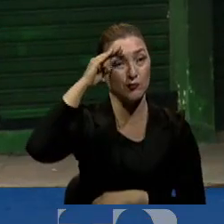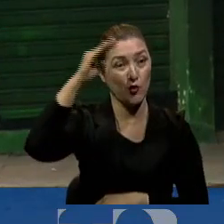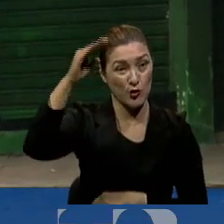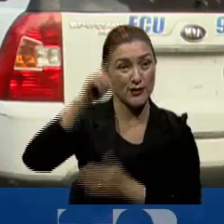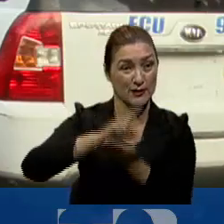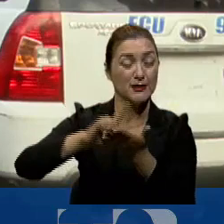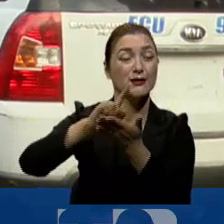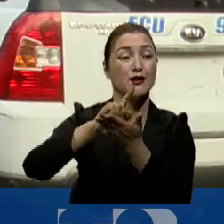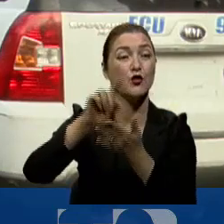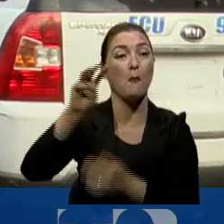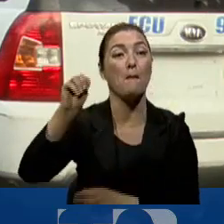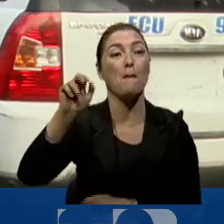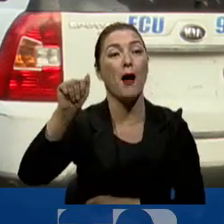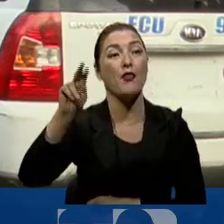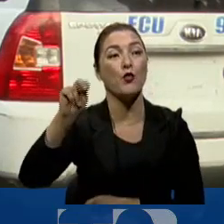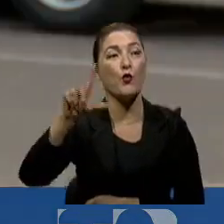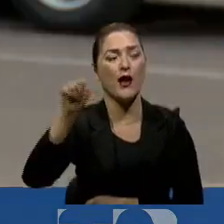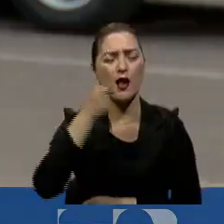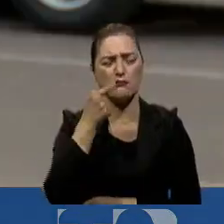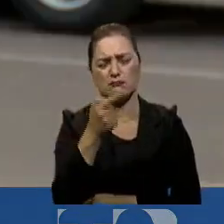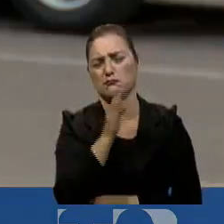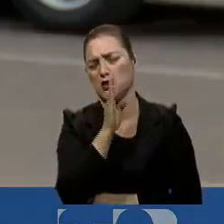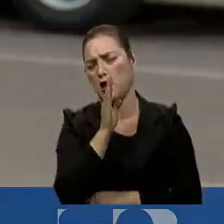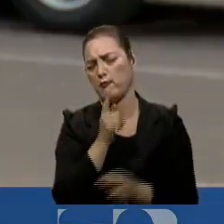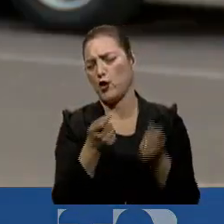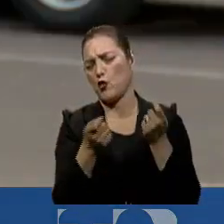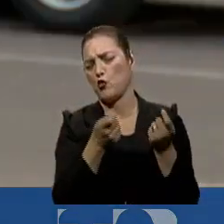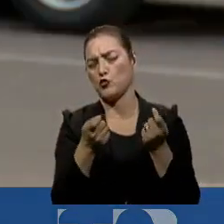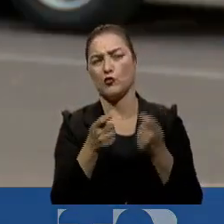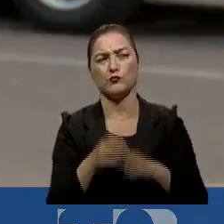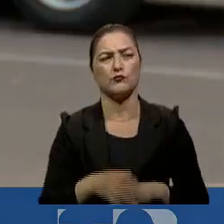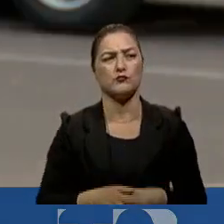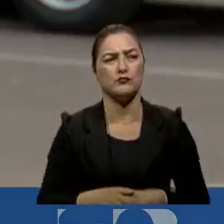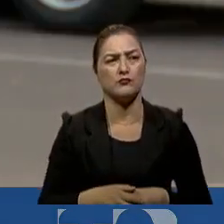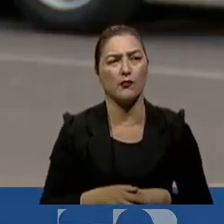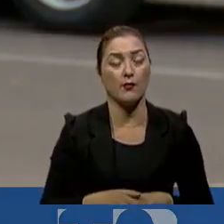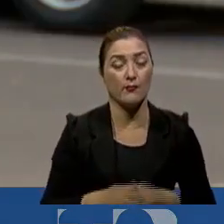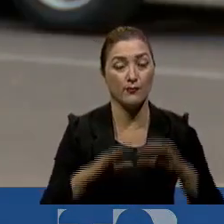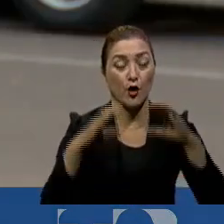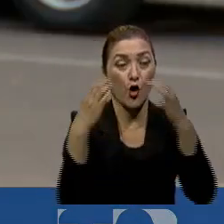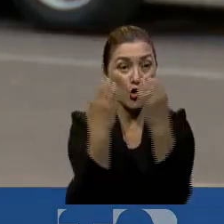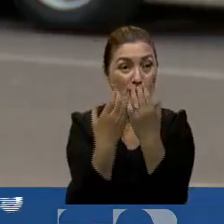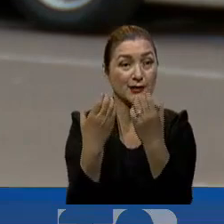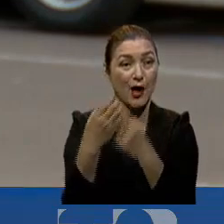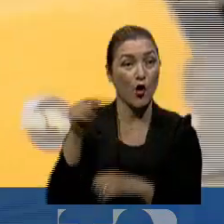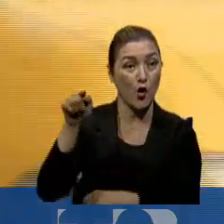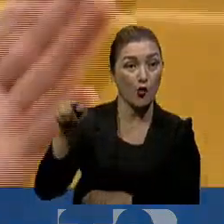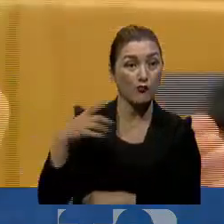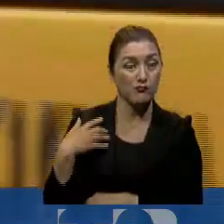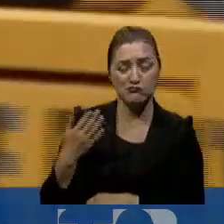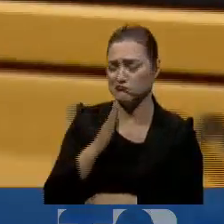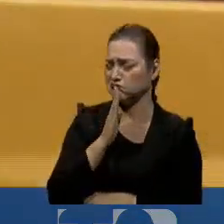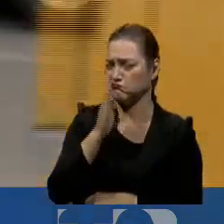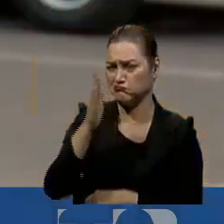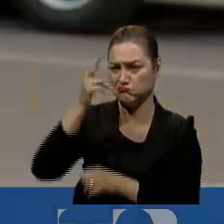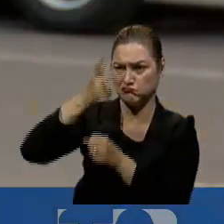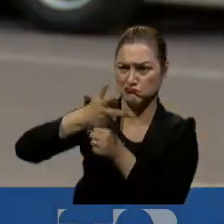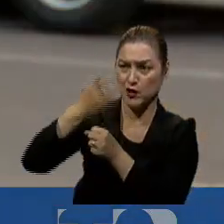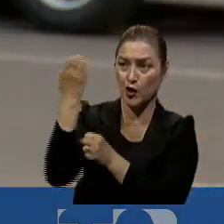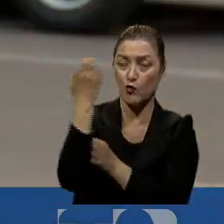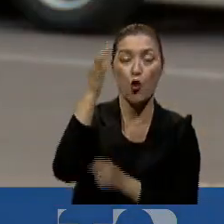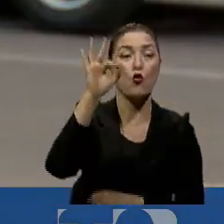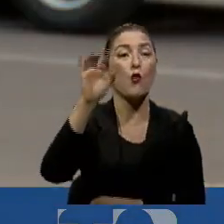que constantemente realizan operativos de control. En este sector en especial, que es el Coliseo Julio César Hidalgo, también tenemos el inventario de las cámaras del